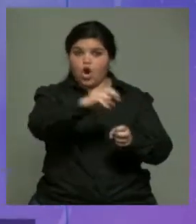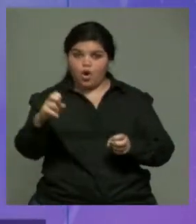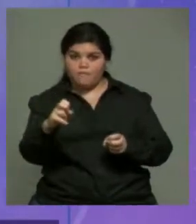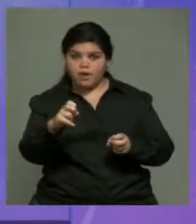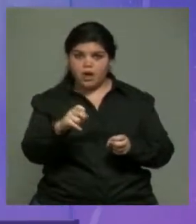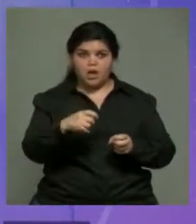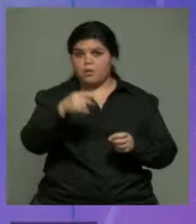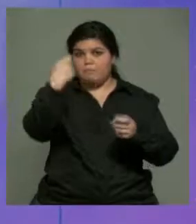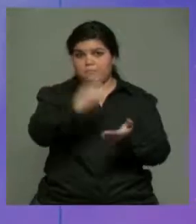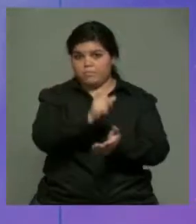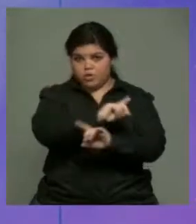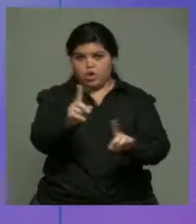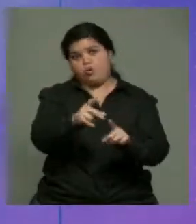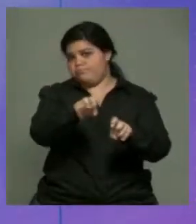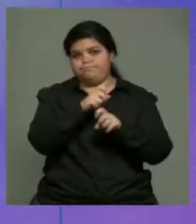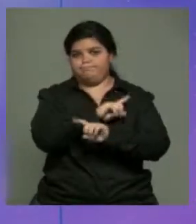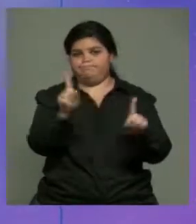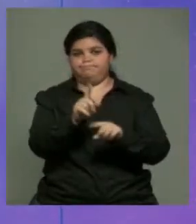cobra. ¡Quítate, idiota!